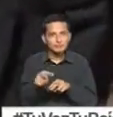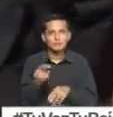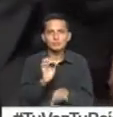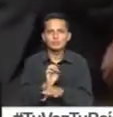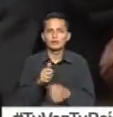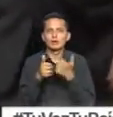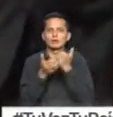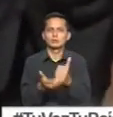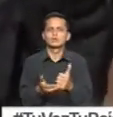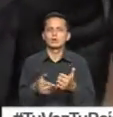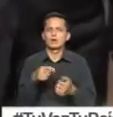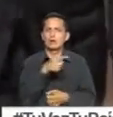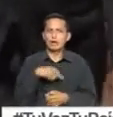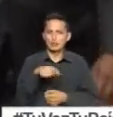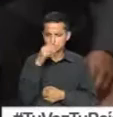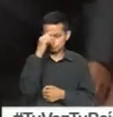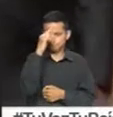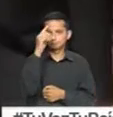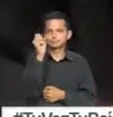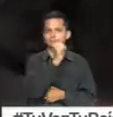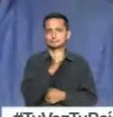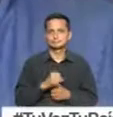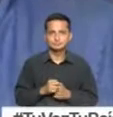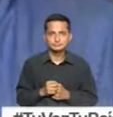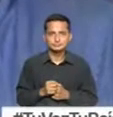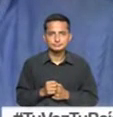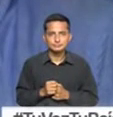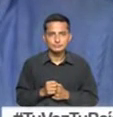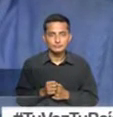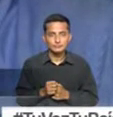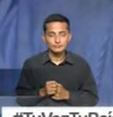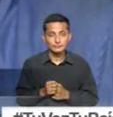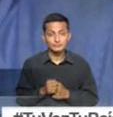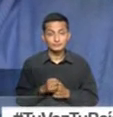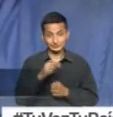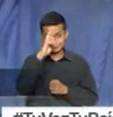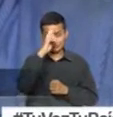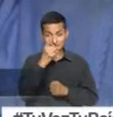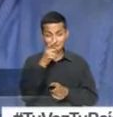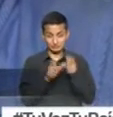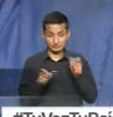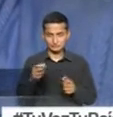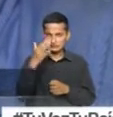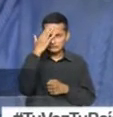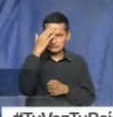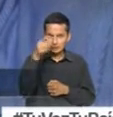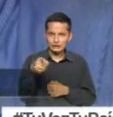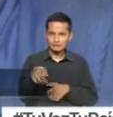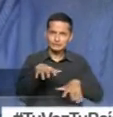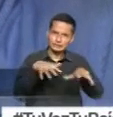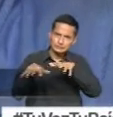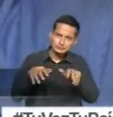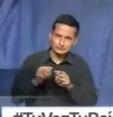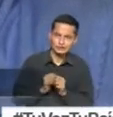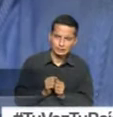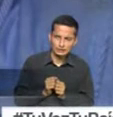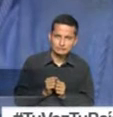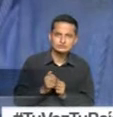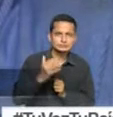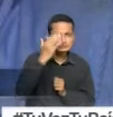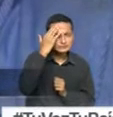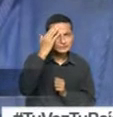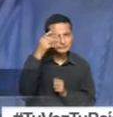en beneficio de las grandes mayorías. El pueblo dominicano conoce de sus obras, conoce